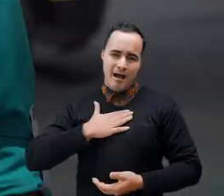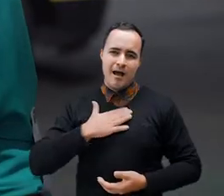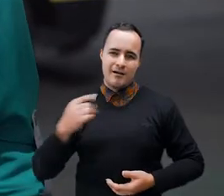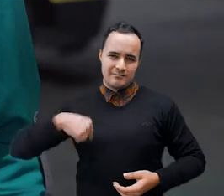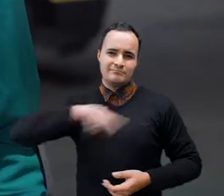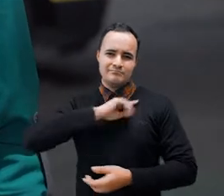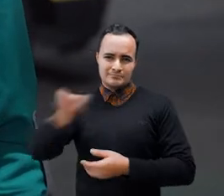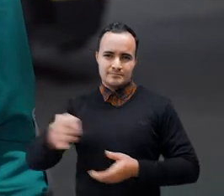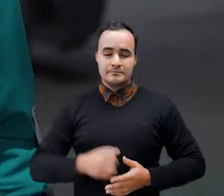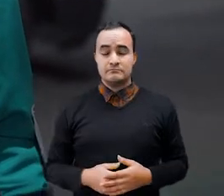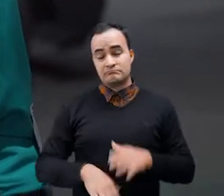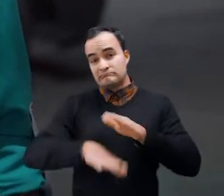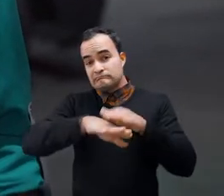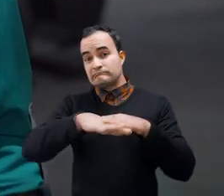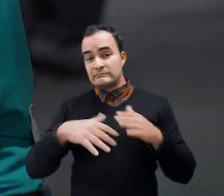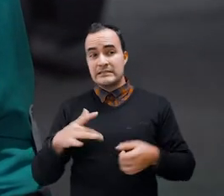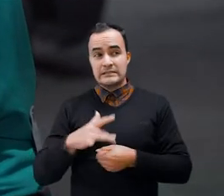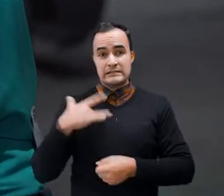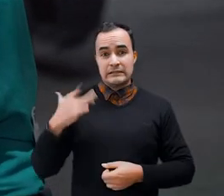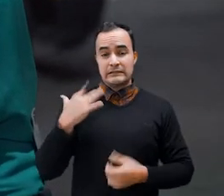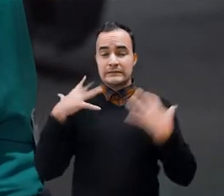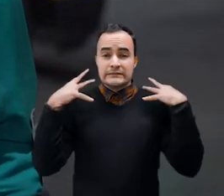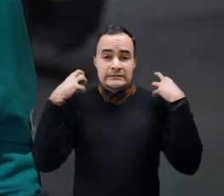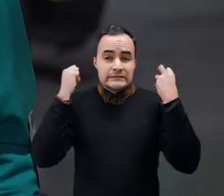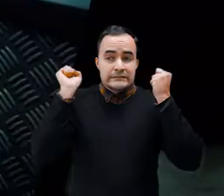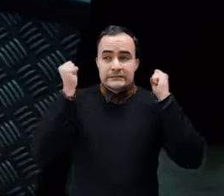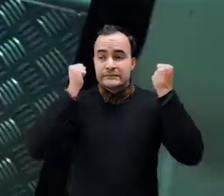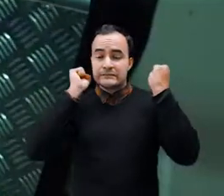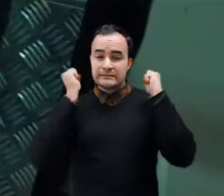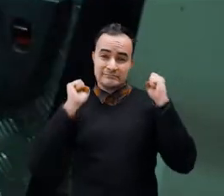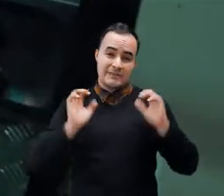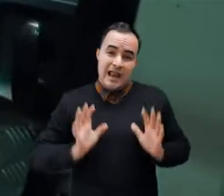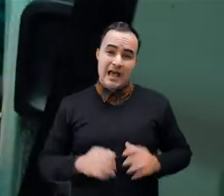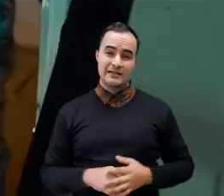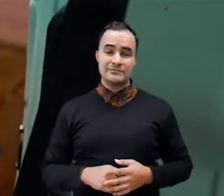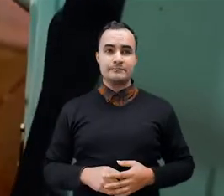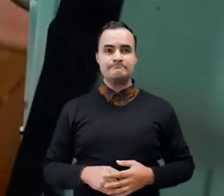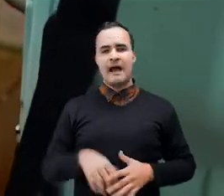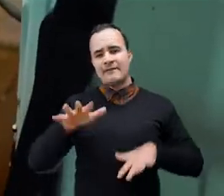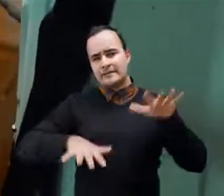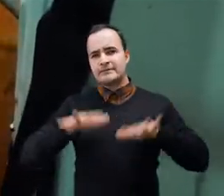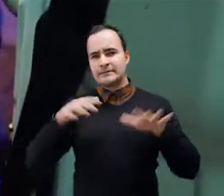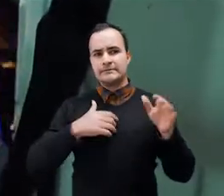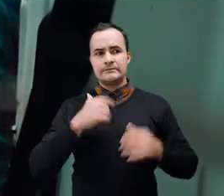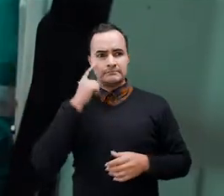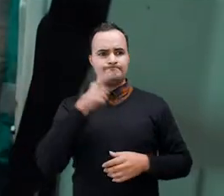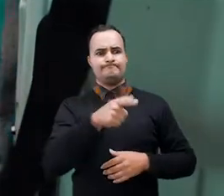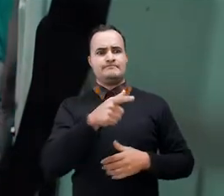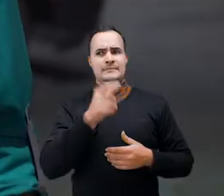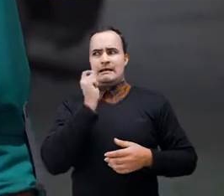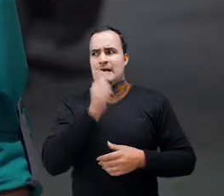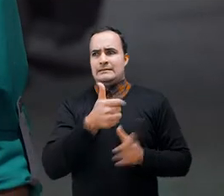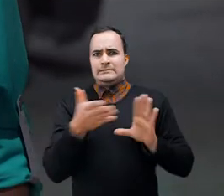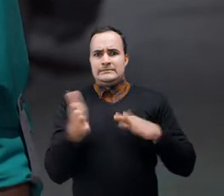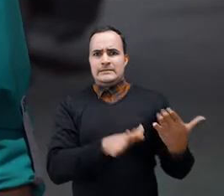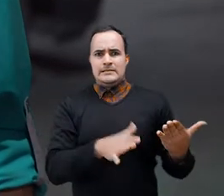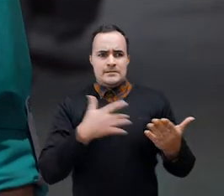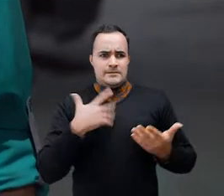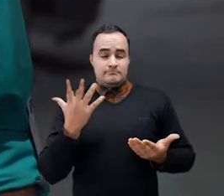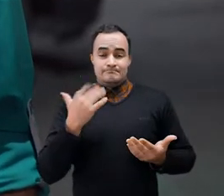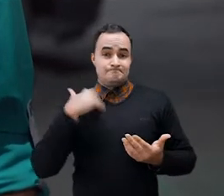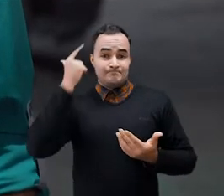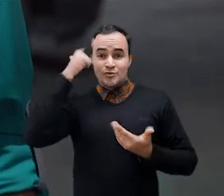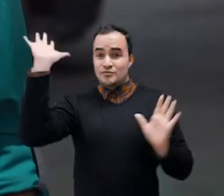Es muy estresante, siempre es muy estresante porque uno lleva casos a un extremo, uno tiene que